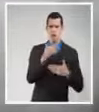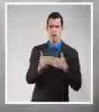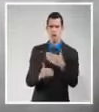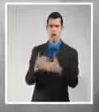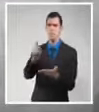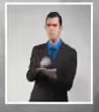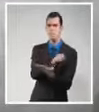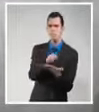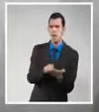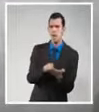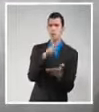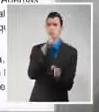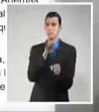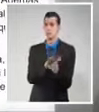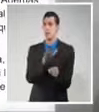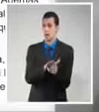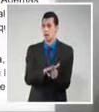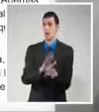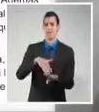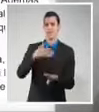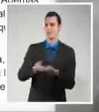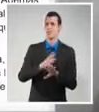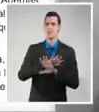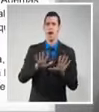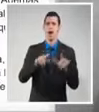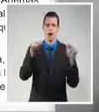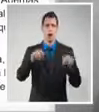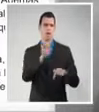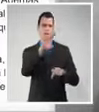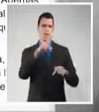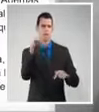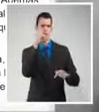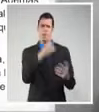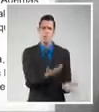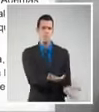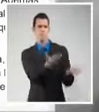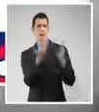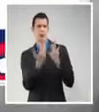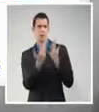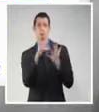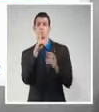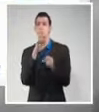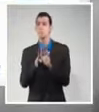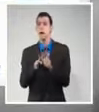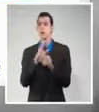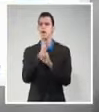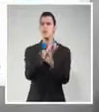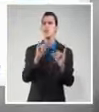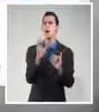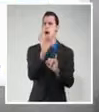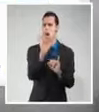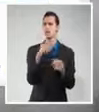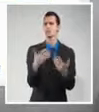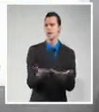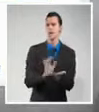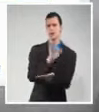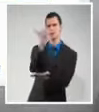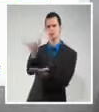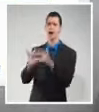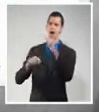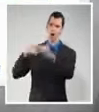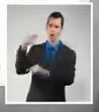plataforma Archipiélago lograron enmascarar el desconcierto y la decepción ante la noticia de que su coordinador había sobrevolado el